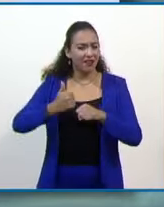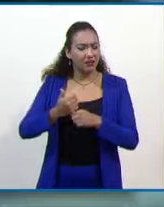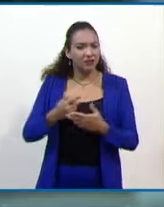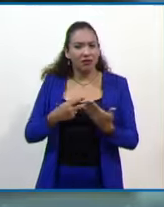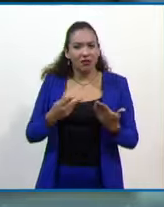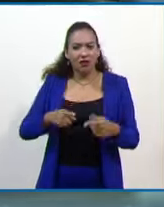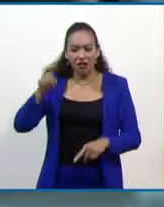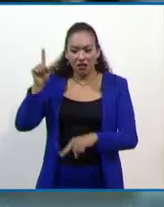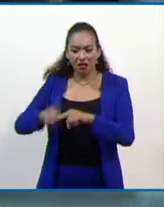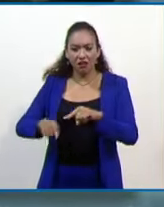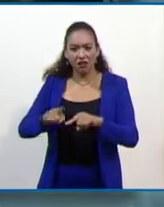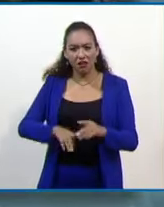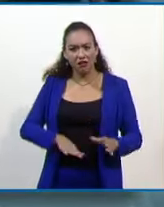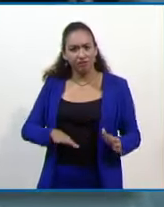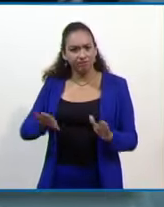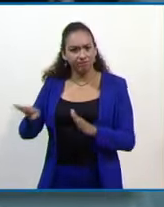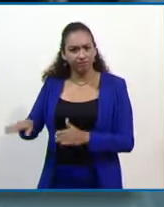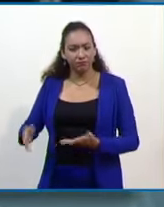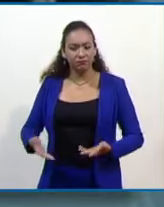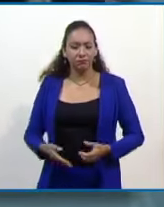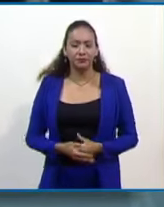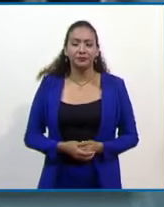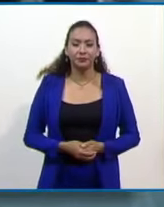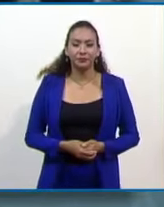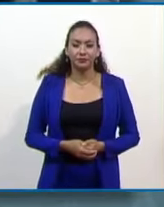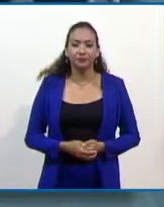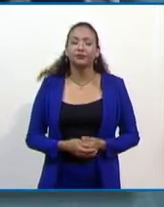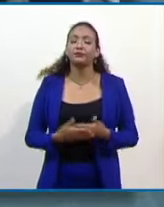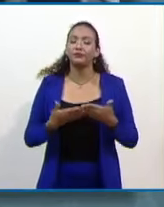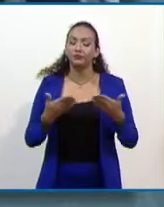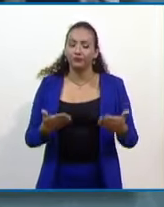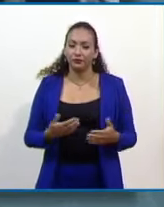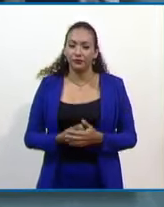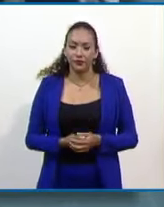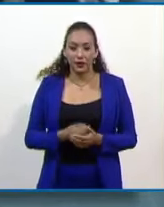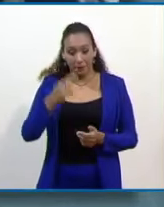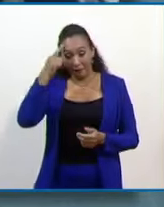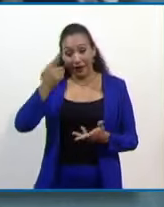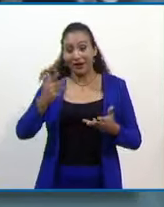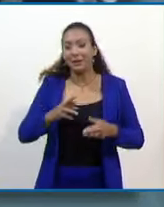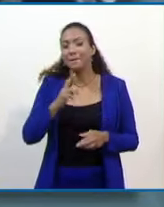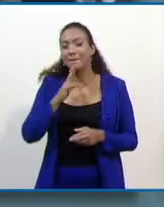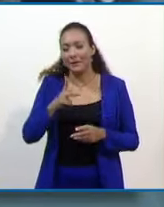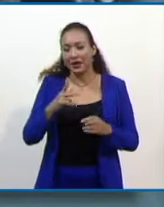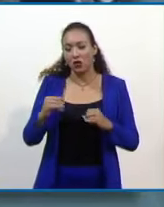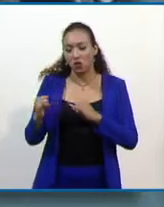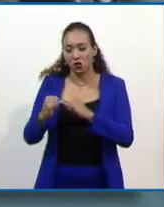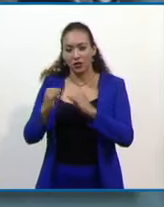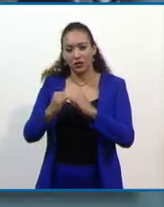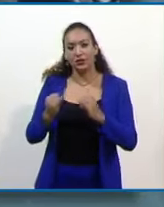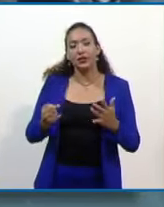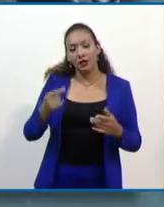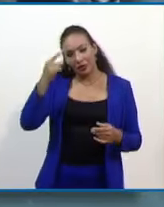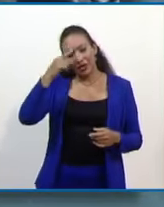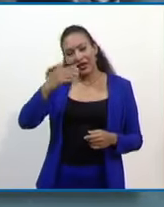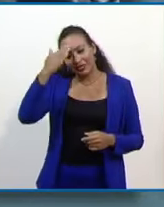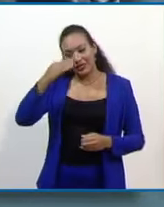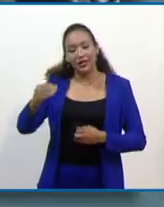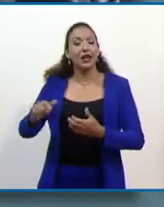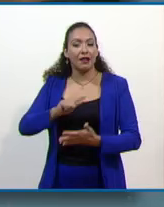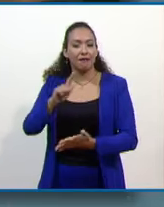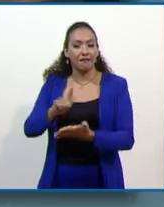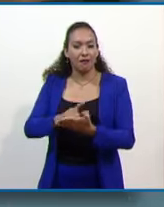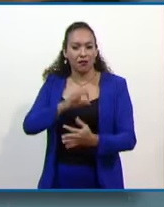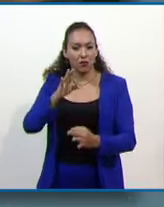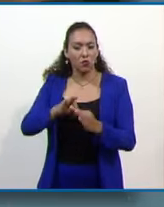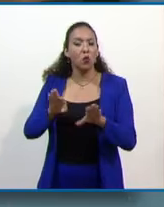ascensos. Aseguraron que la vía para contar con un mejor sistema de justicia es la carrera judicial. Además,